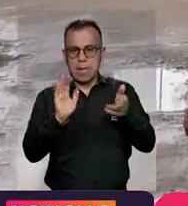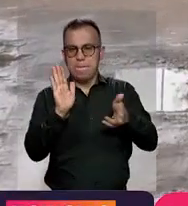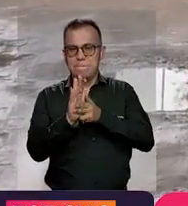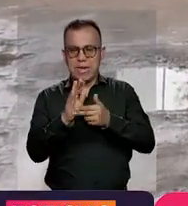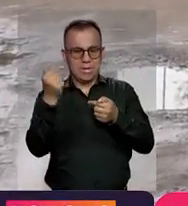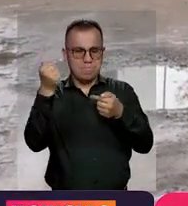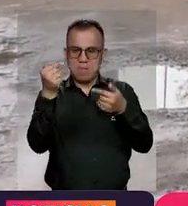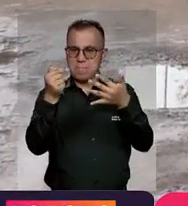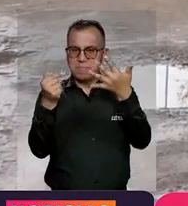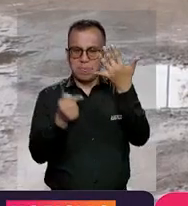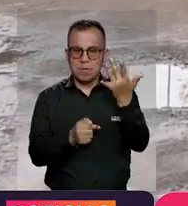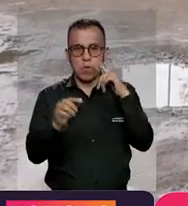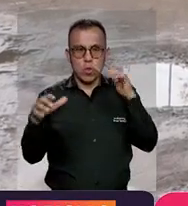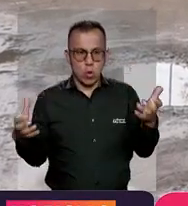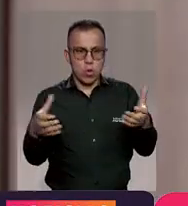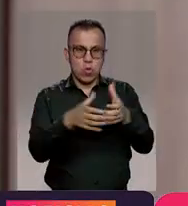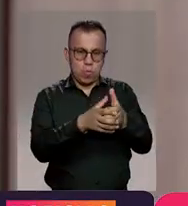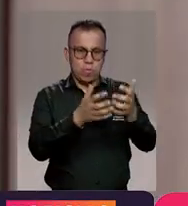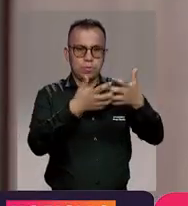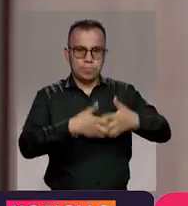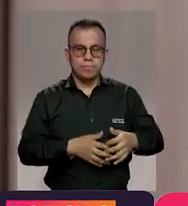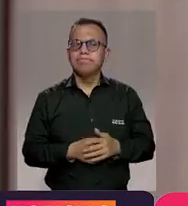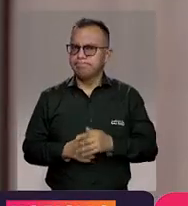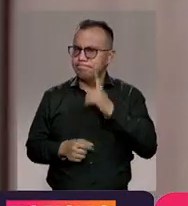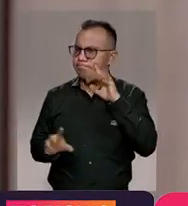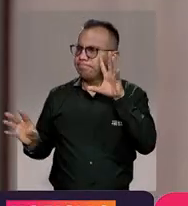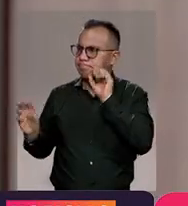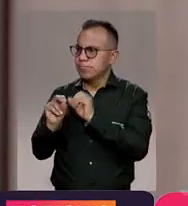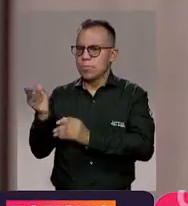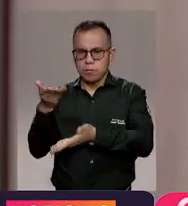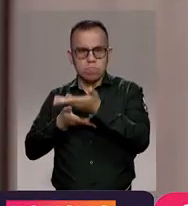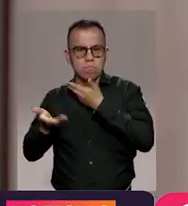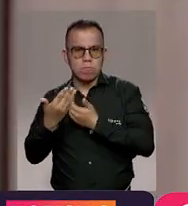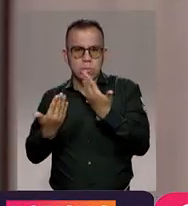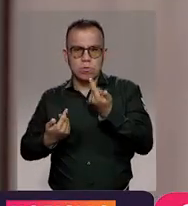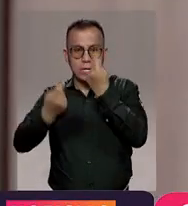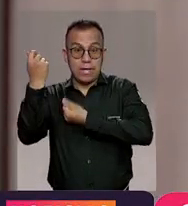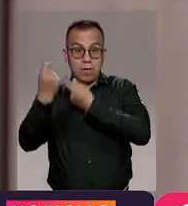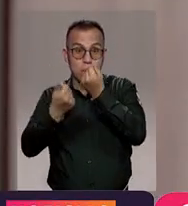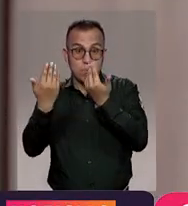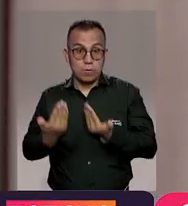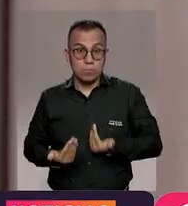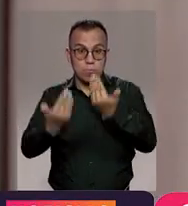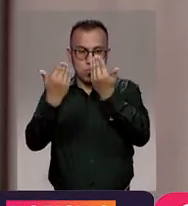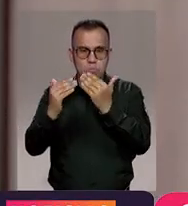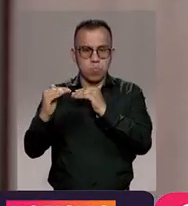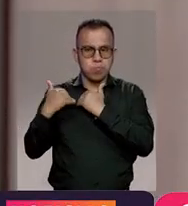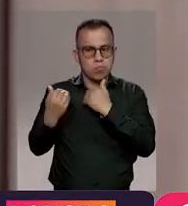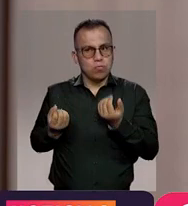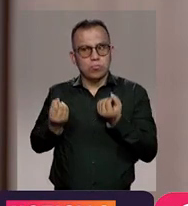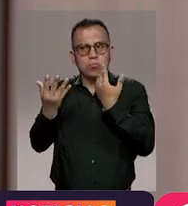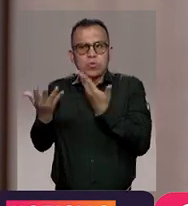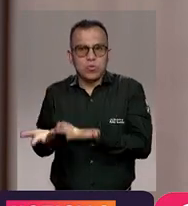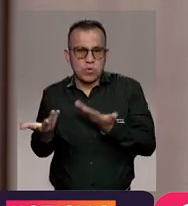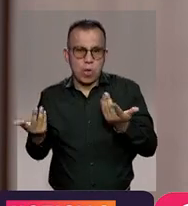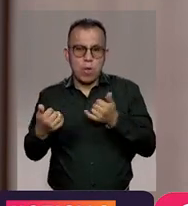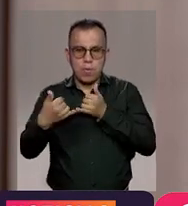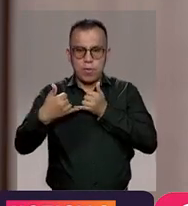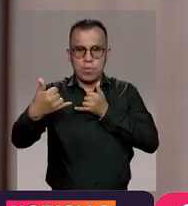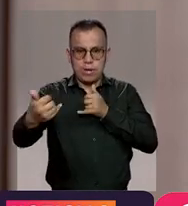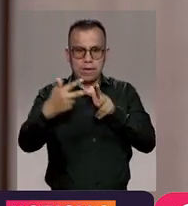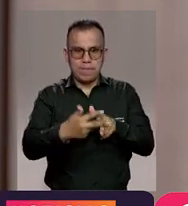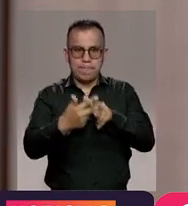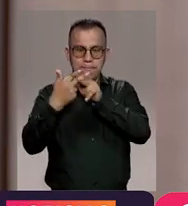otros, ante un organismo de tránsito. Compartimos también los beneficios económicos que reciben actualmente los transportadores, como la línea de